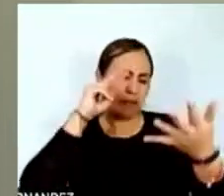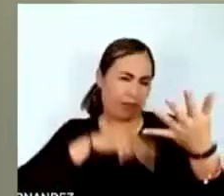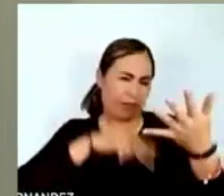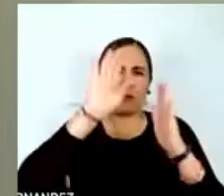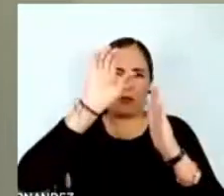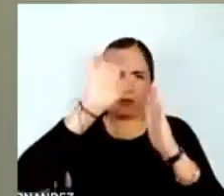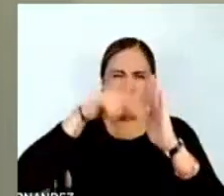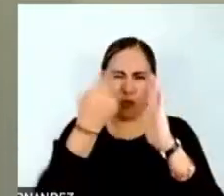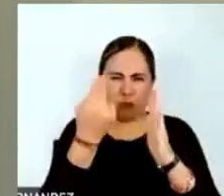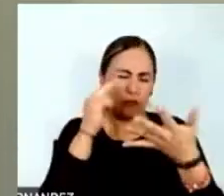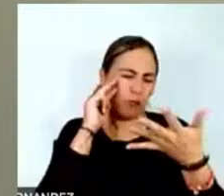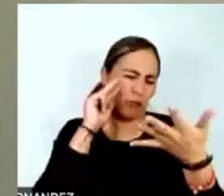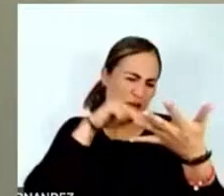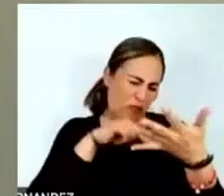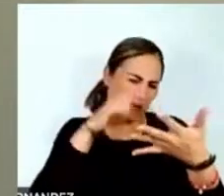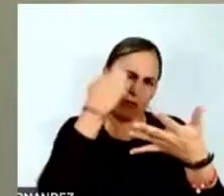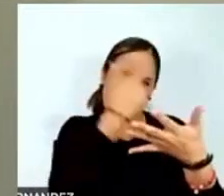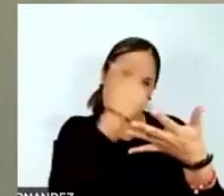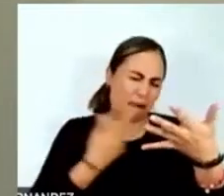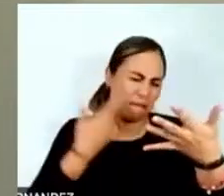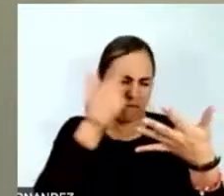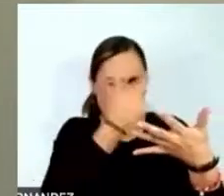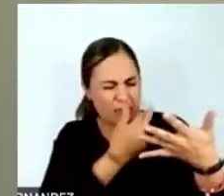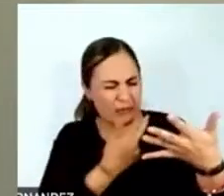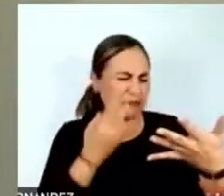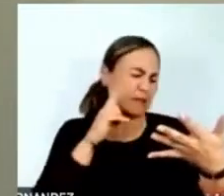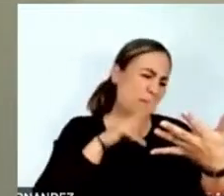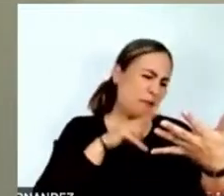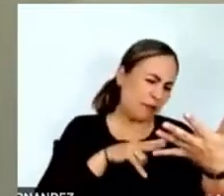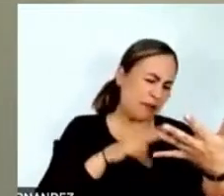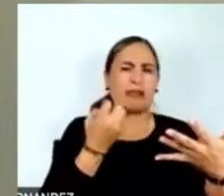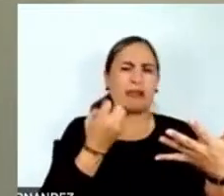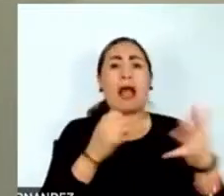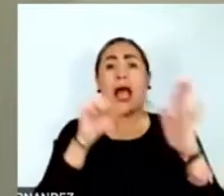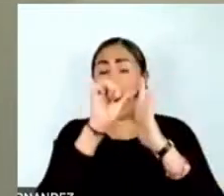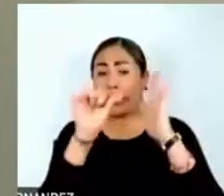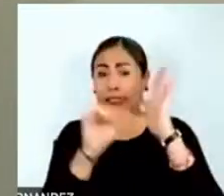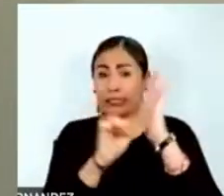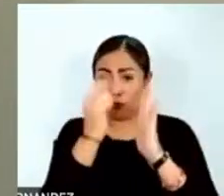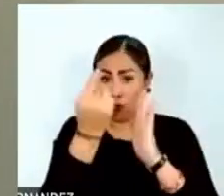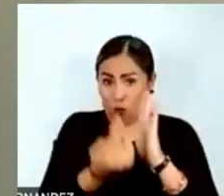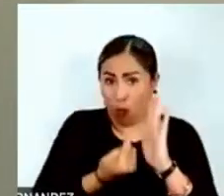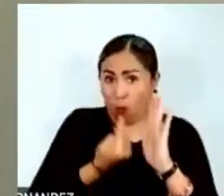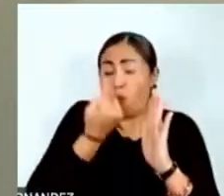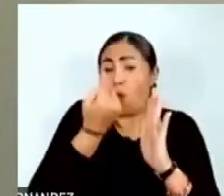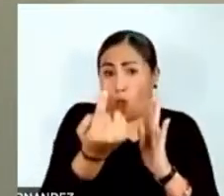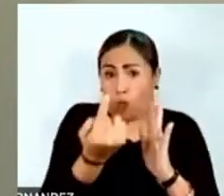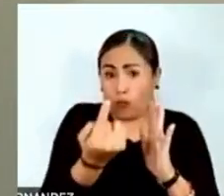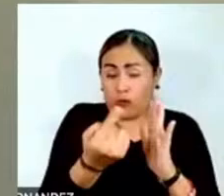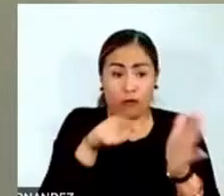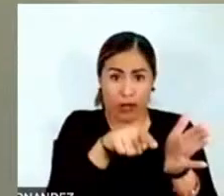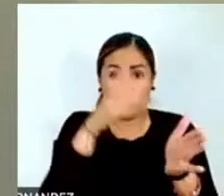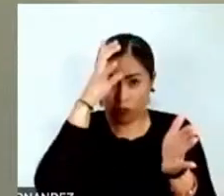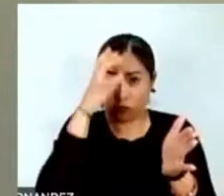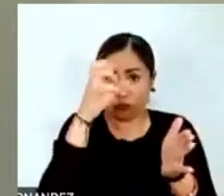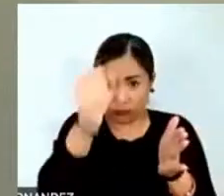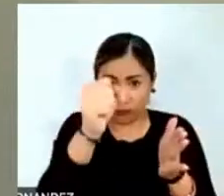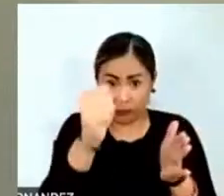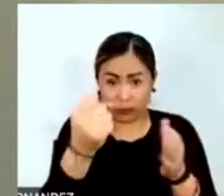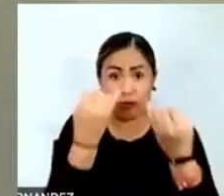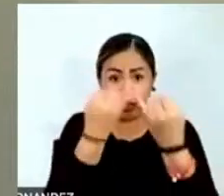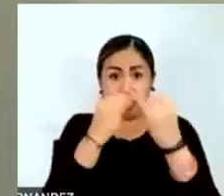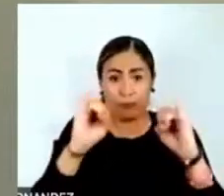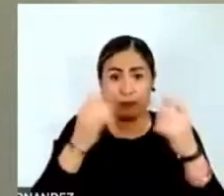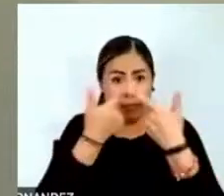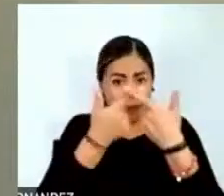un específico artículo convencional que recoja la idea de que se debe garantizar la independencia judicial y